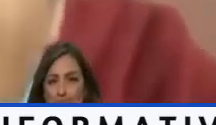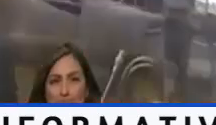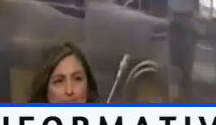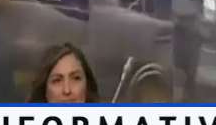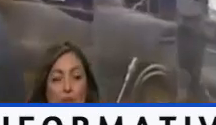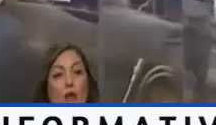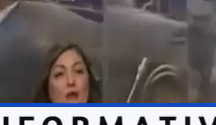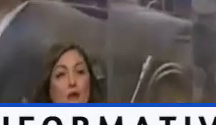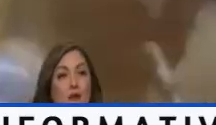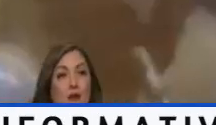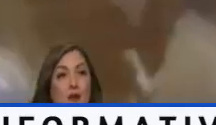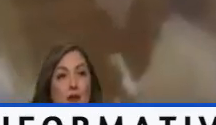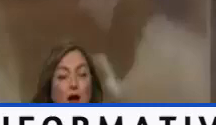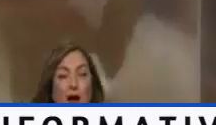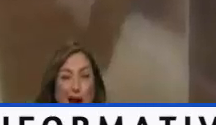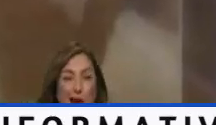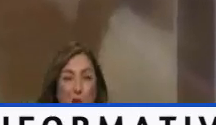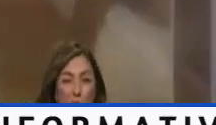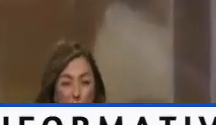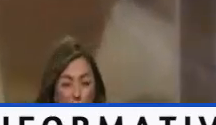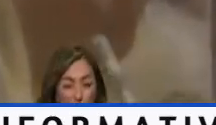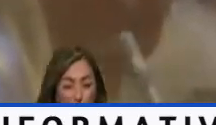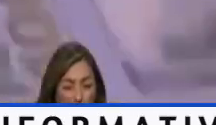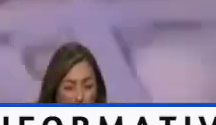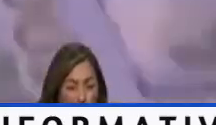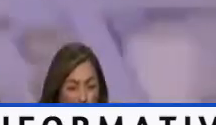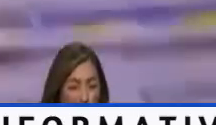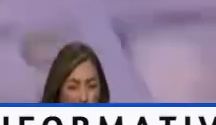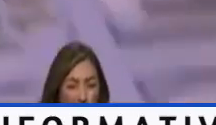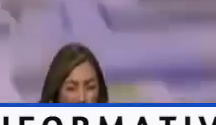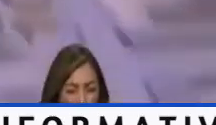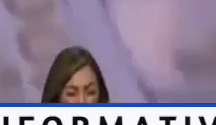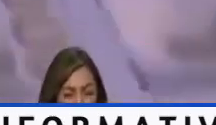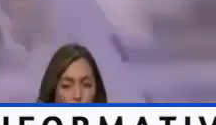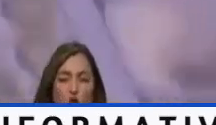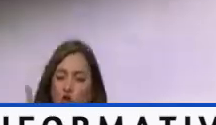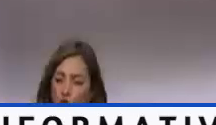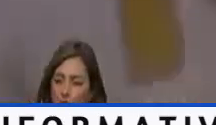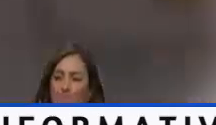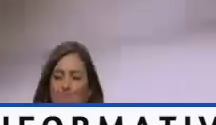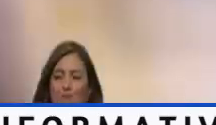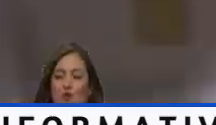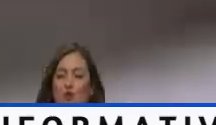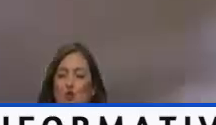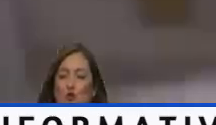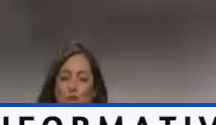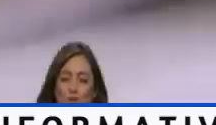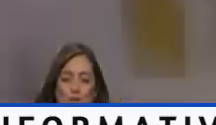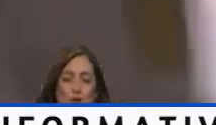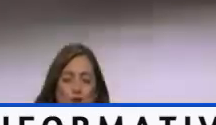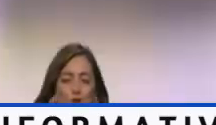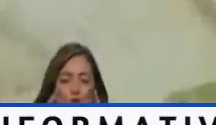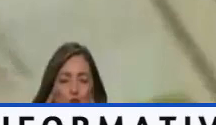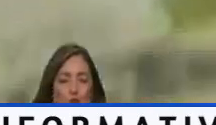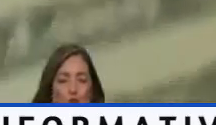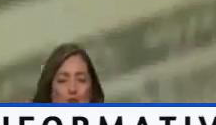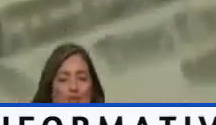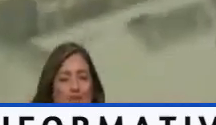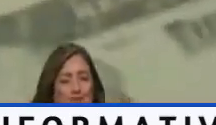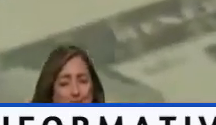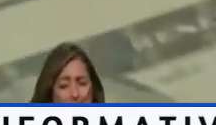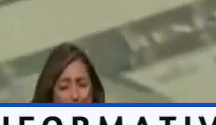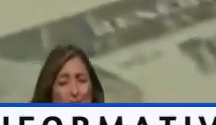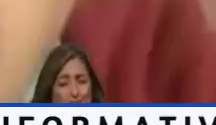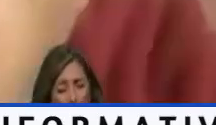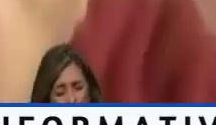no está acusando de irregularidades, sino que más bien cuestiona el hecho, sobre todo por el uso de recursos públicos en medio de una crisis